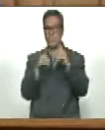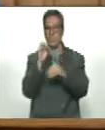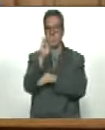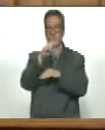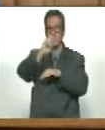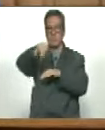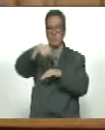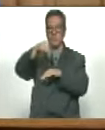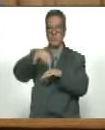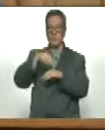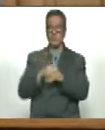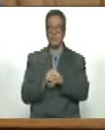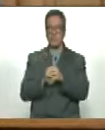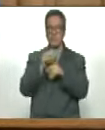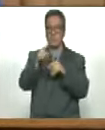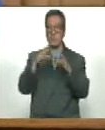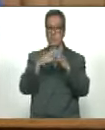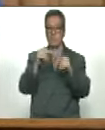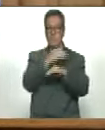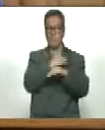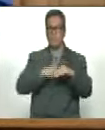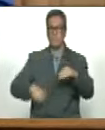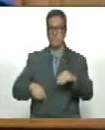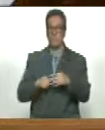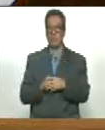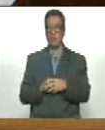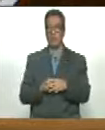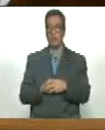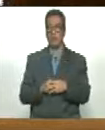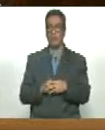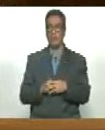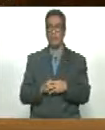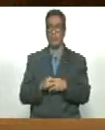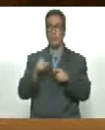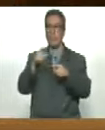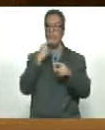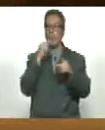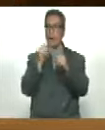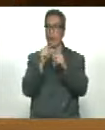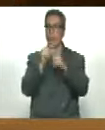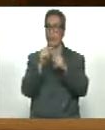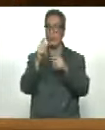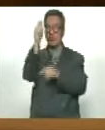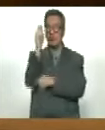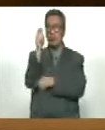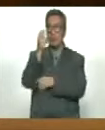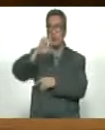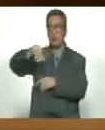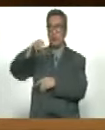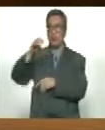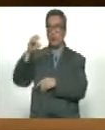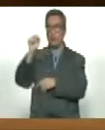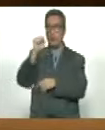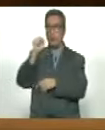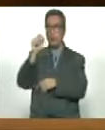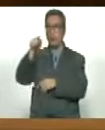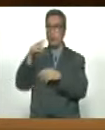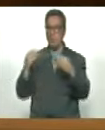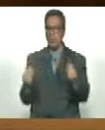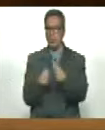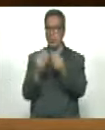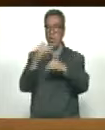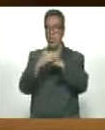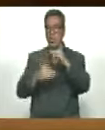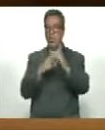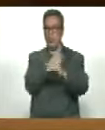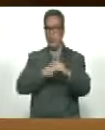de la Asamblea Nacional. Es todo, ciudadano presidente. Voy a dejar en el derecho de palabra al diputado Jesús Faría, pero está en la comisión que acompaña a la